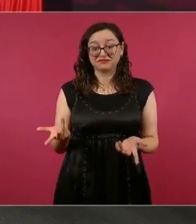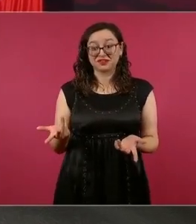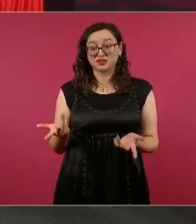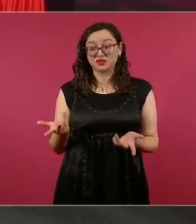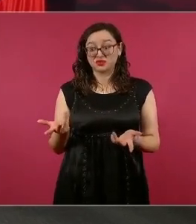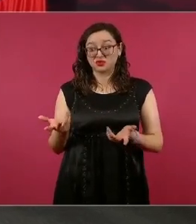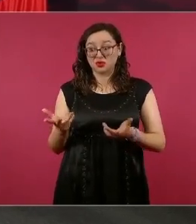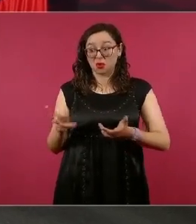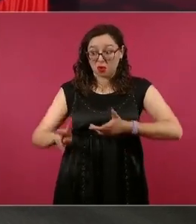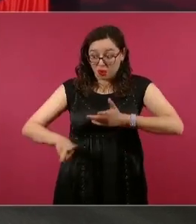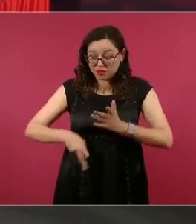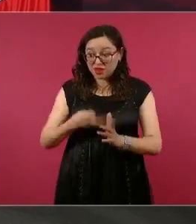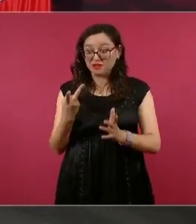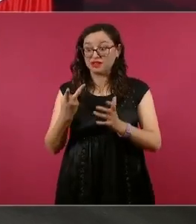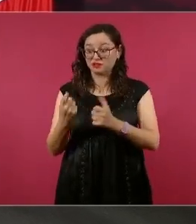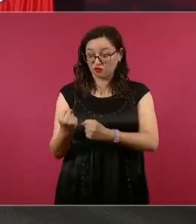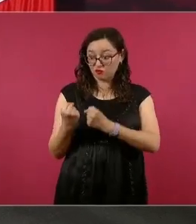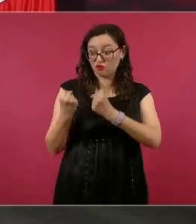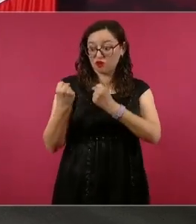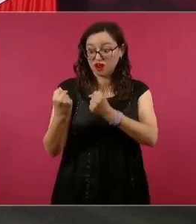conformar